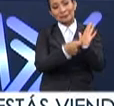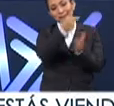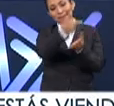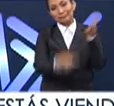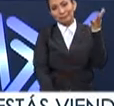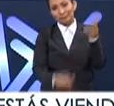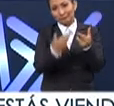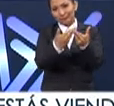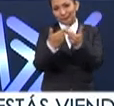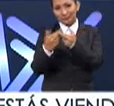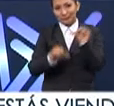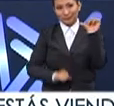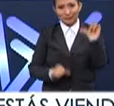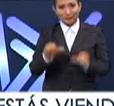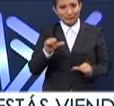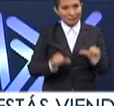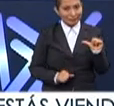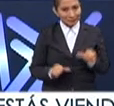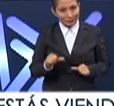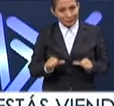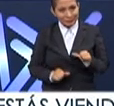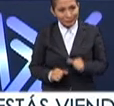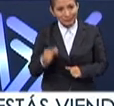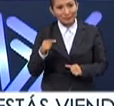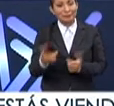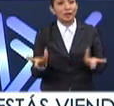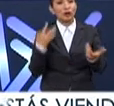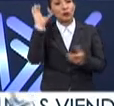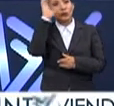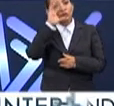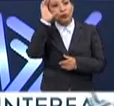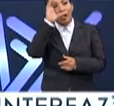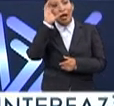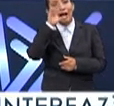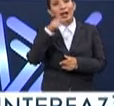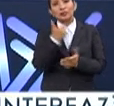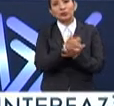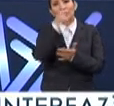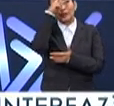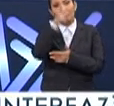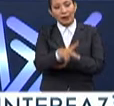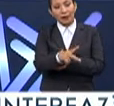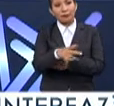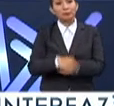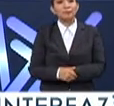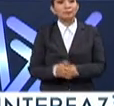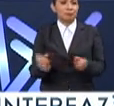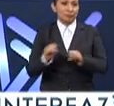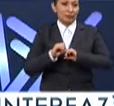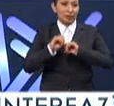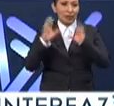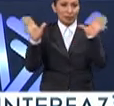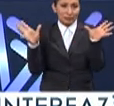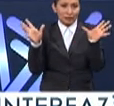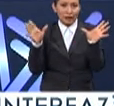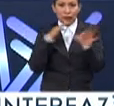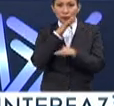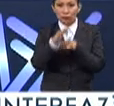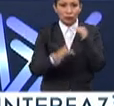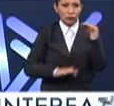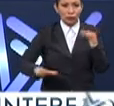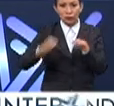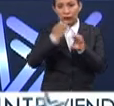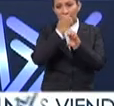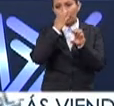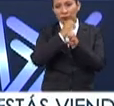en esta vasta actividad de estas actividades culturales en la ciudad méxico por supuesto en todos los